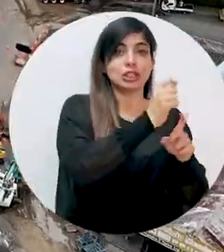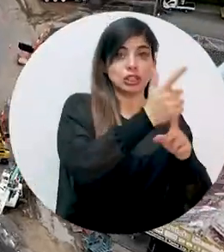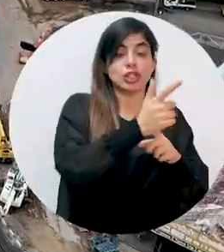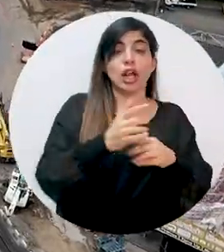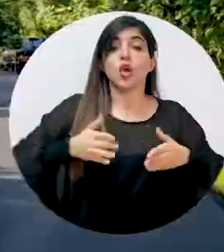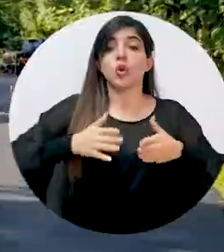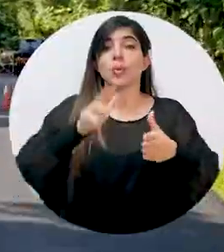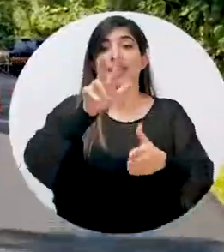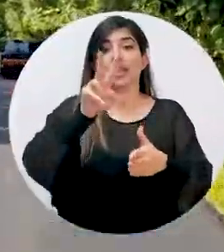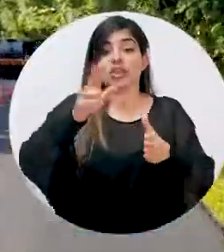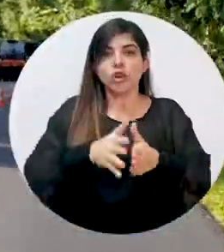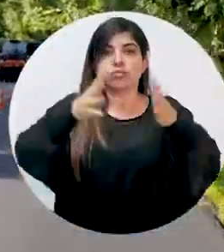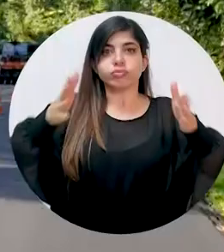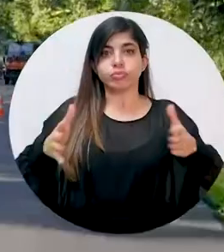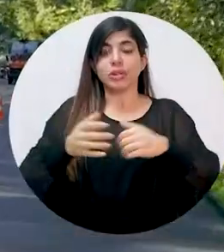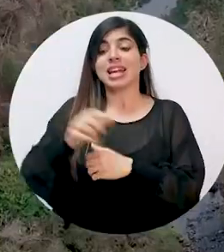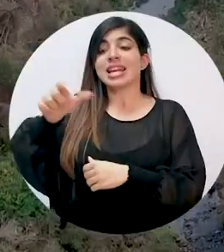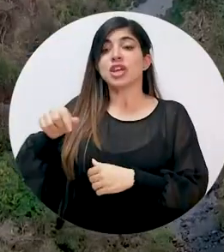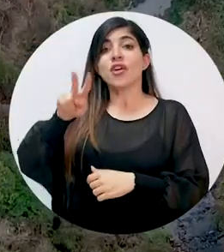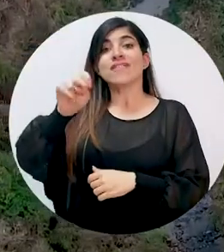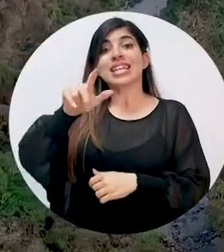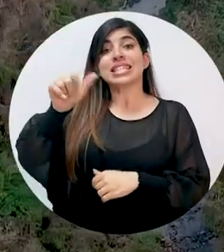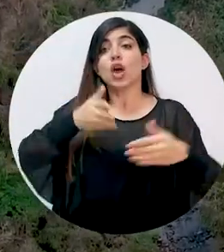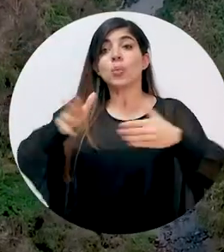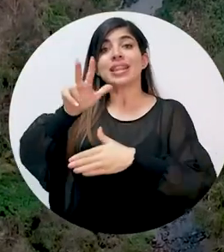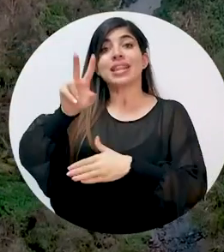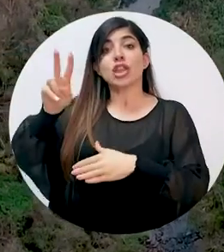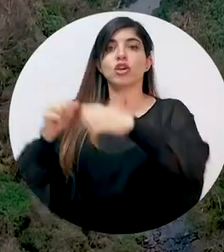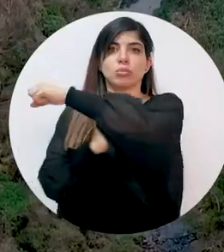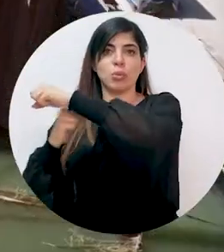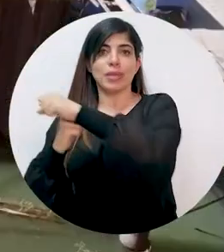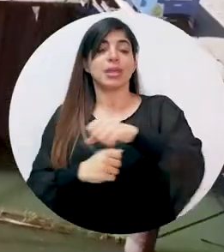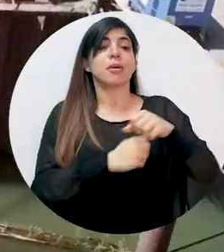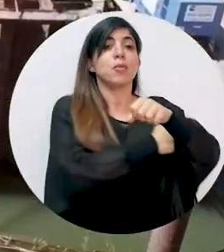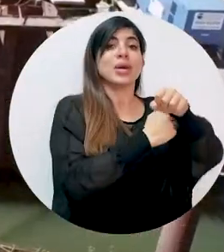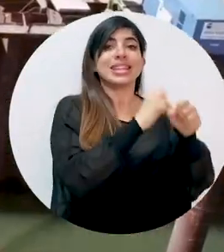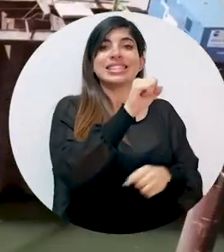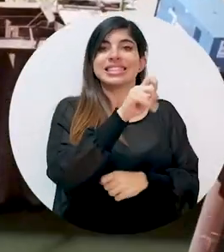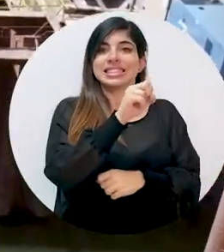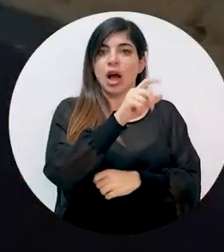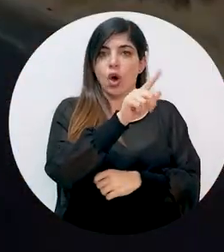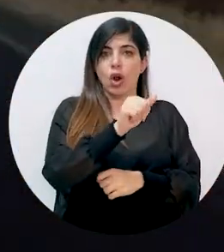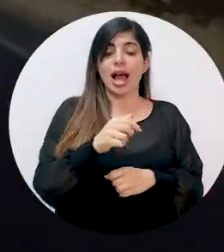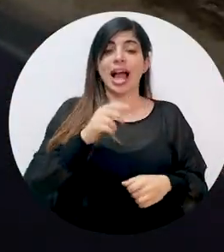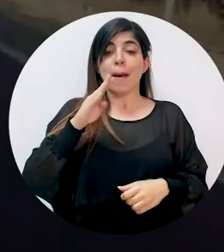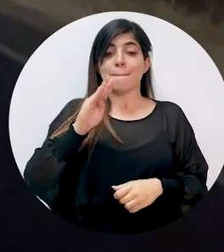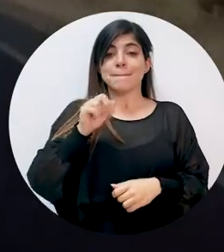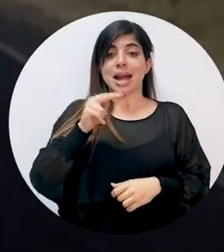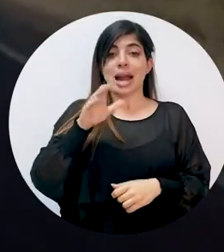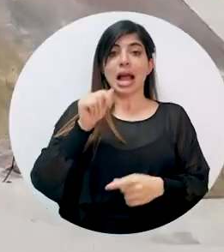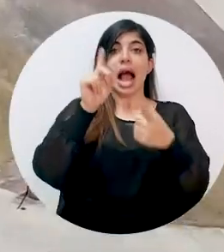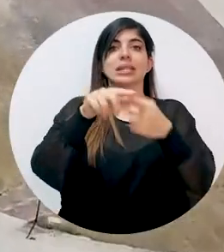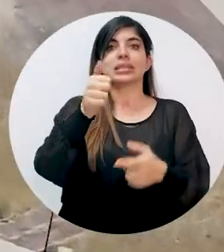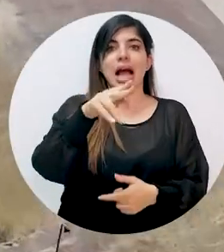garantías sociales, ampliación de la Ruta 32, puente sobre el río Virilla en la Ruta 32, puente binacional Sixaola, tramo Barranca y